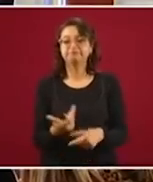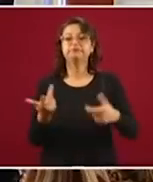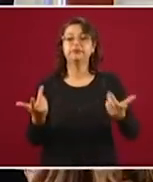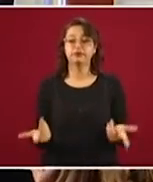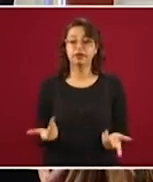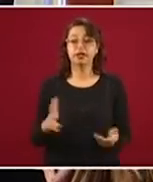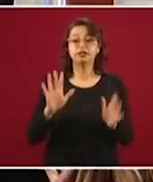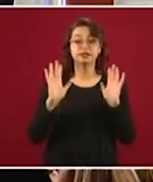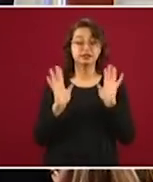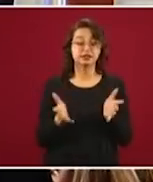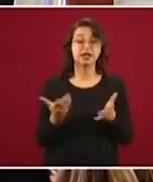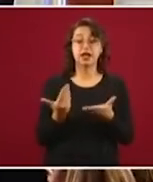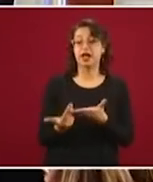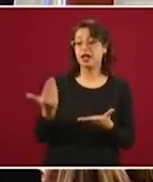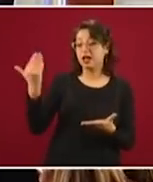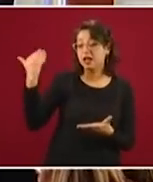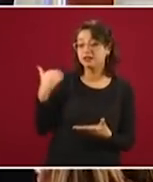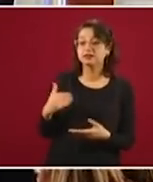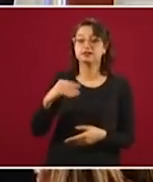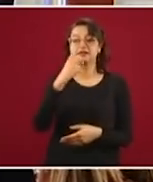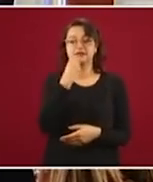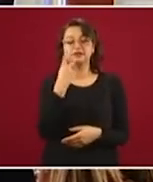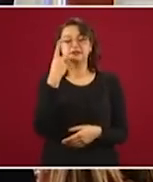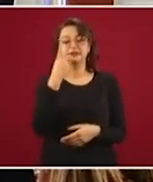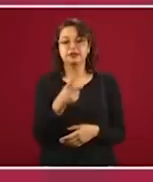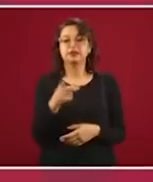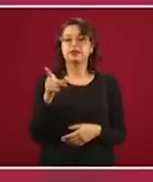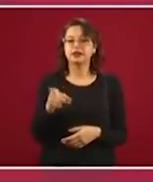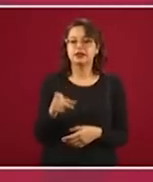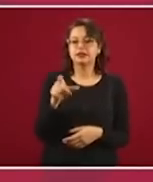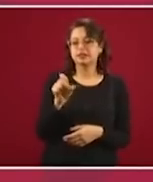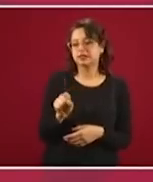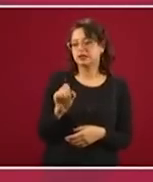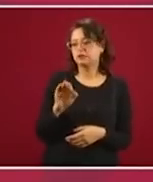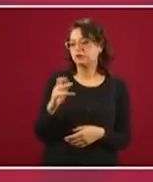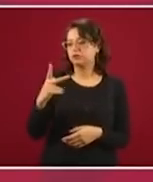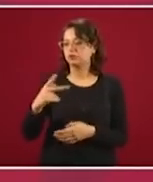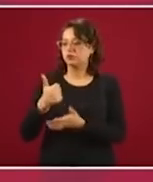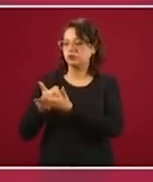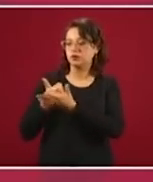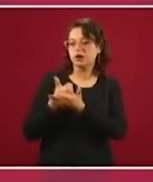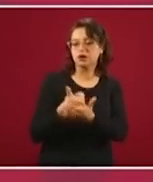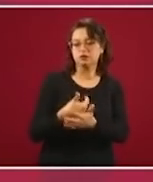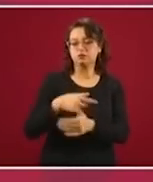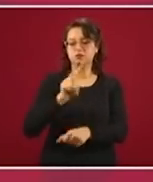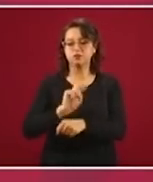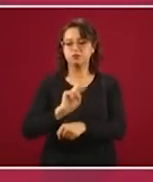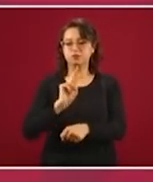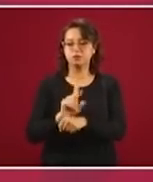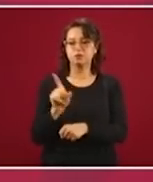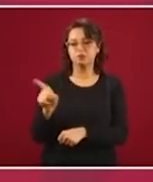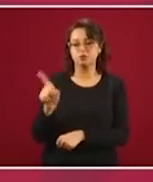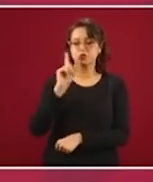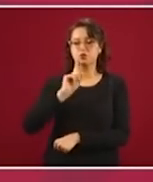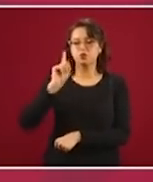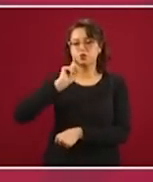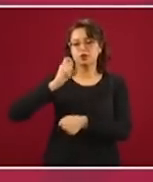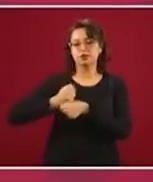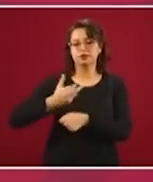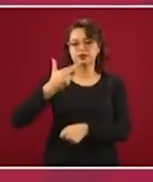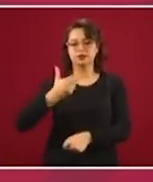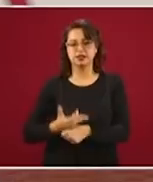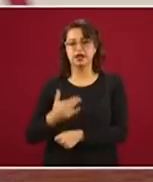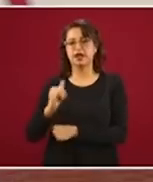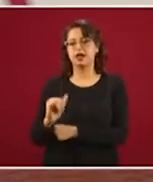gran aportación de la Secretaría de la Función Pública y su titular, la doctora Irma Eréndira Sandoval,